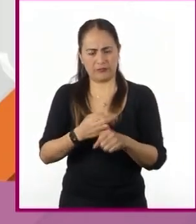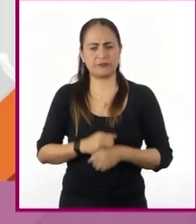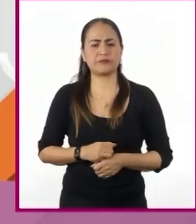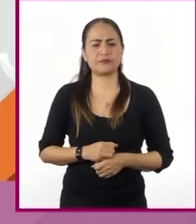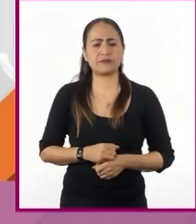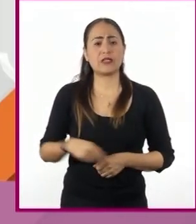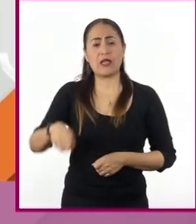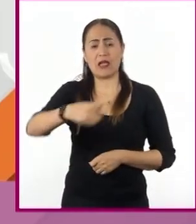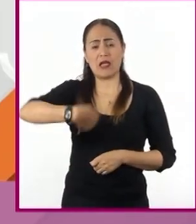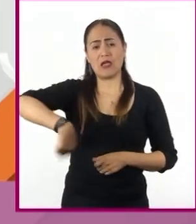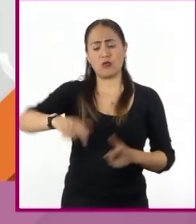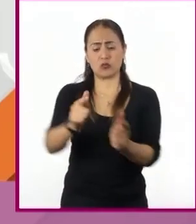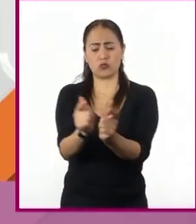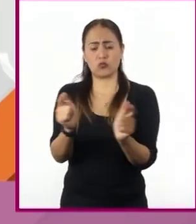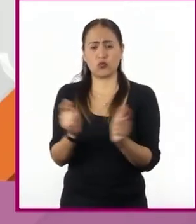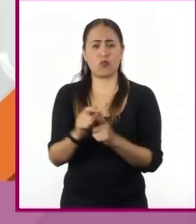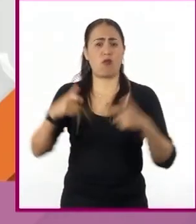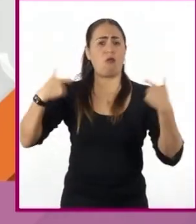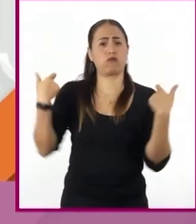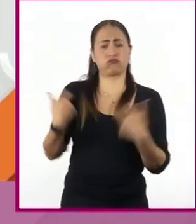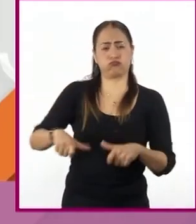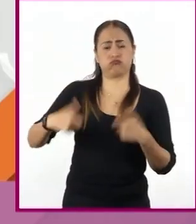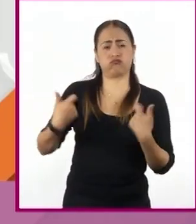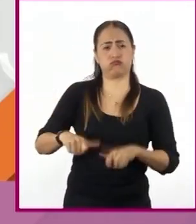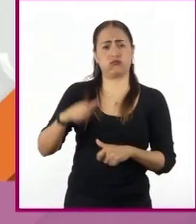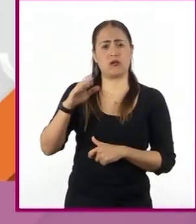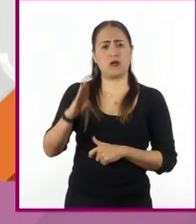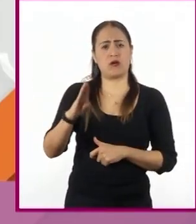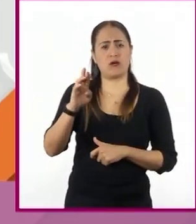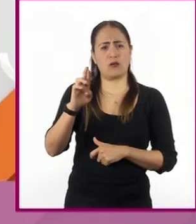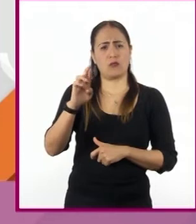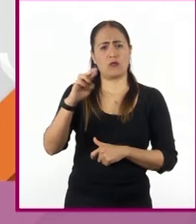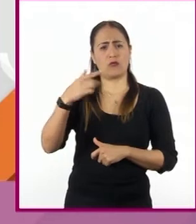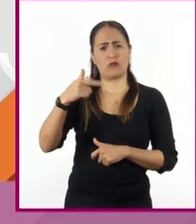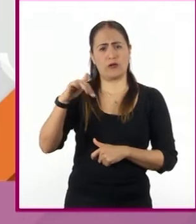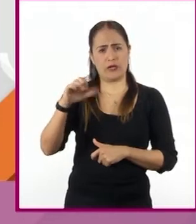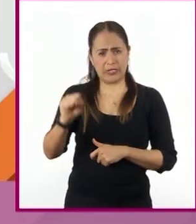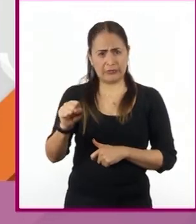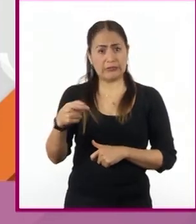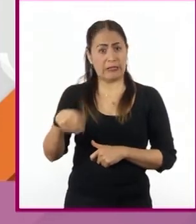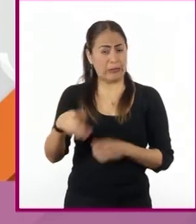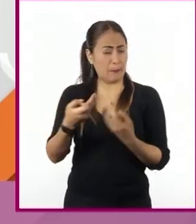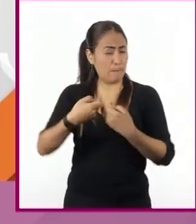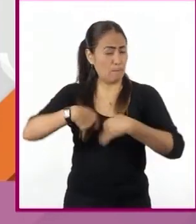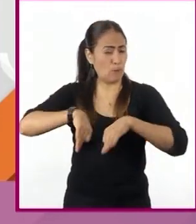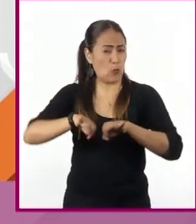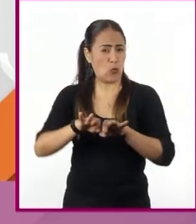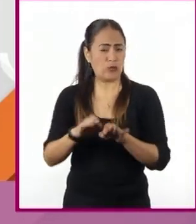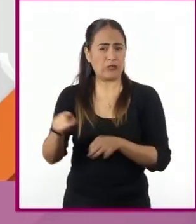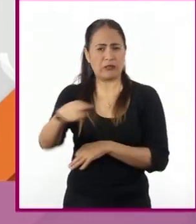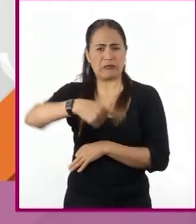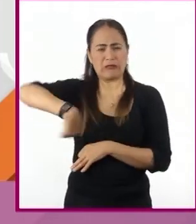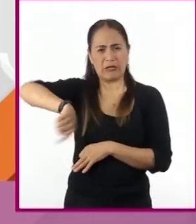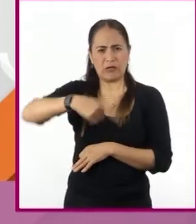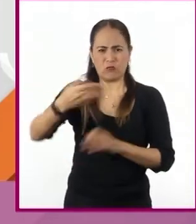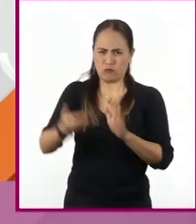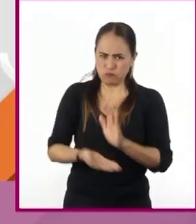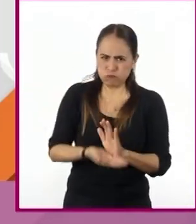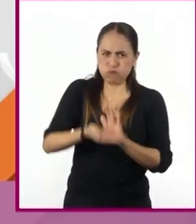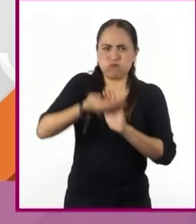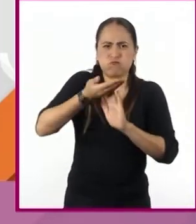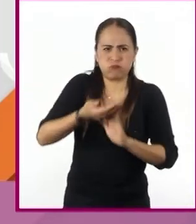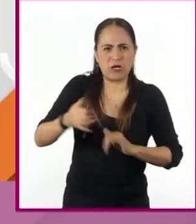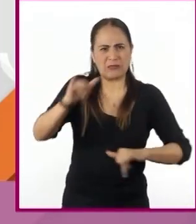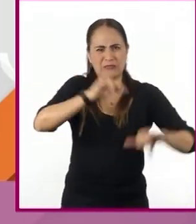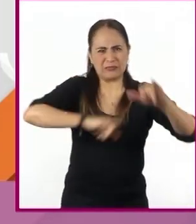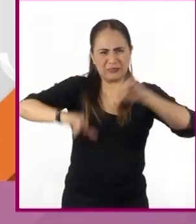a la burguesía. Esta clase social tuvo un papel importantísimo, pues impulsaron los avances científicos